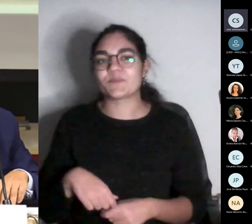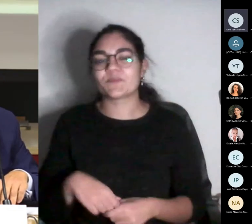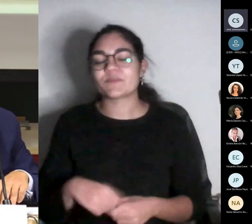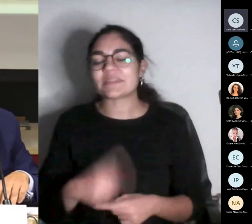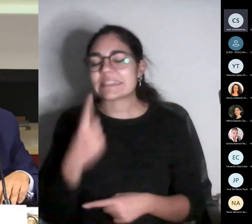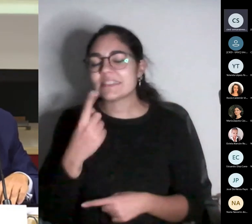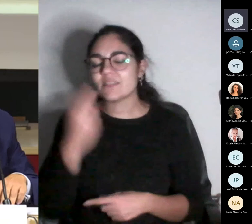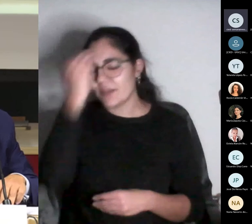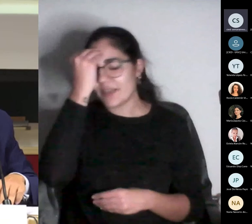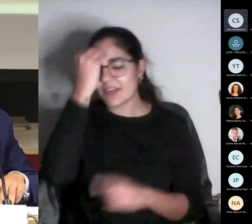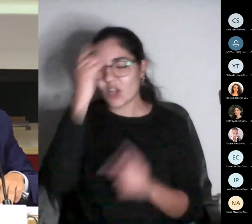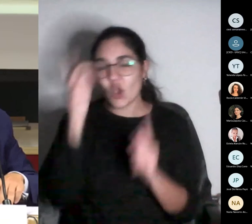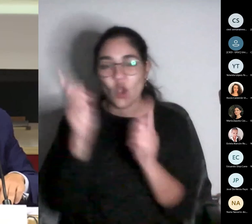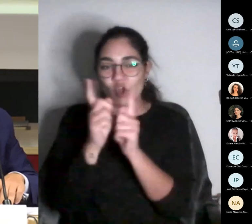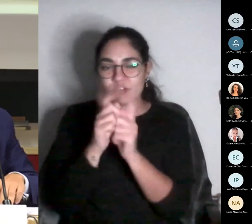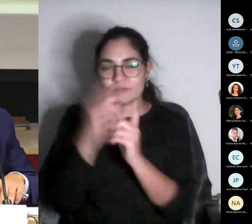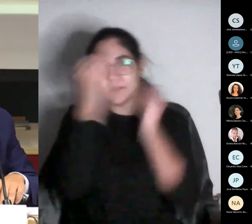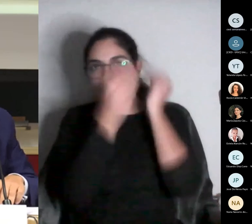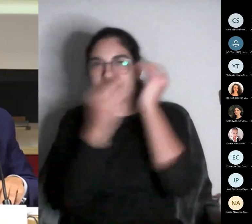pequeña reflexión.